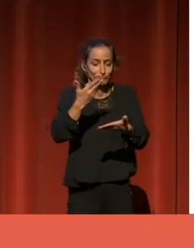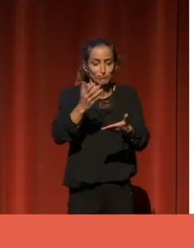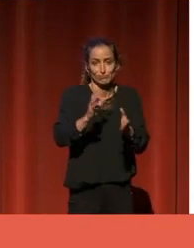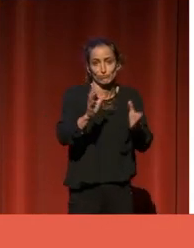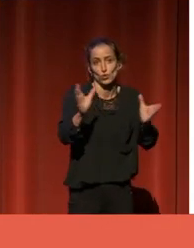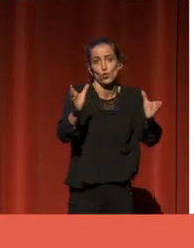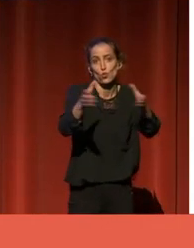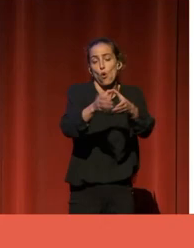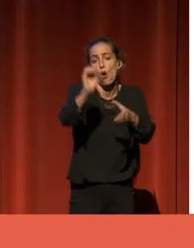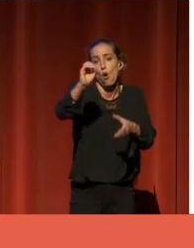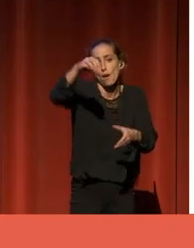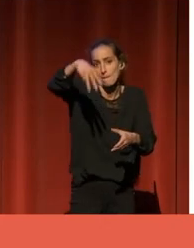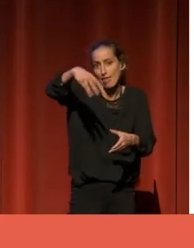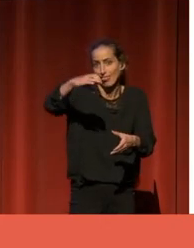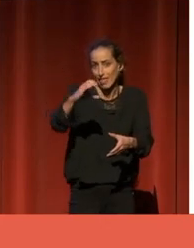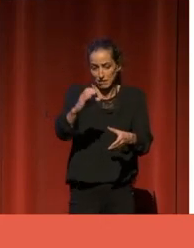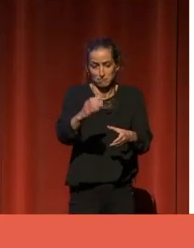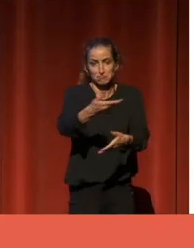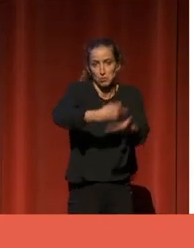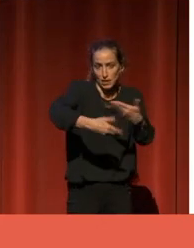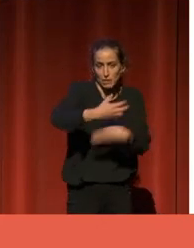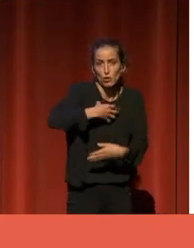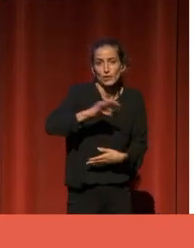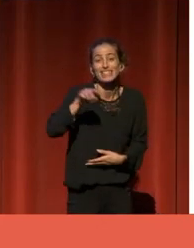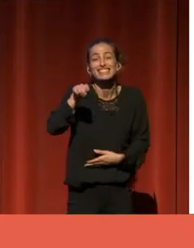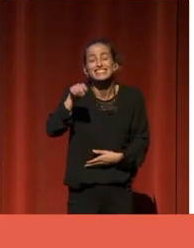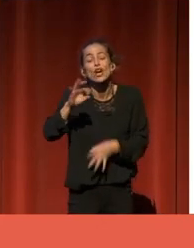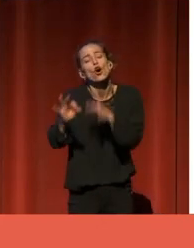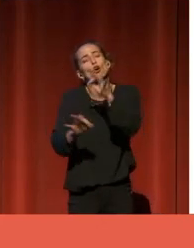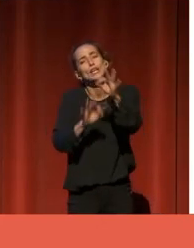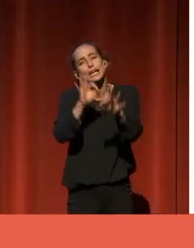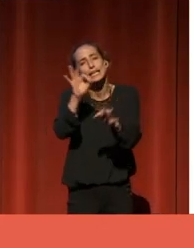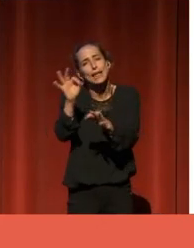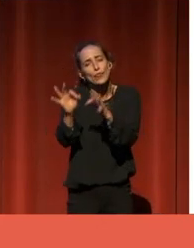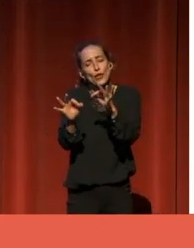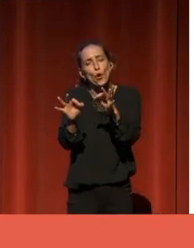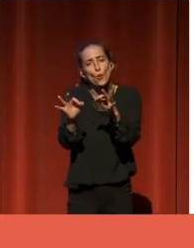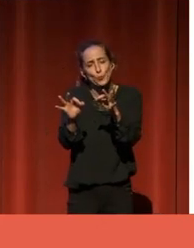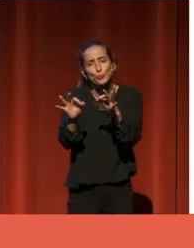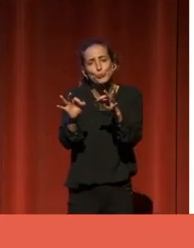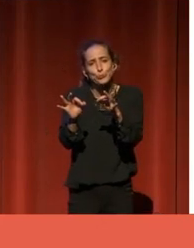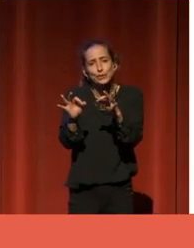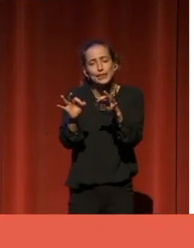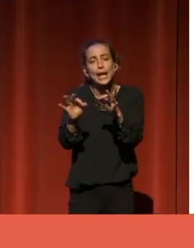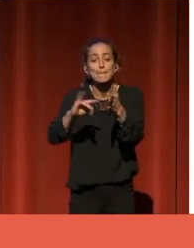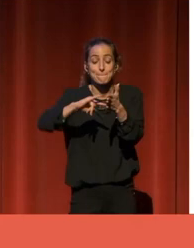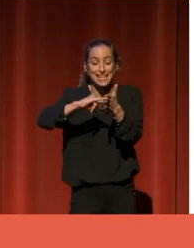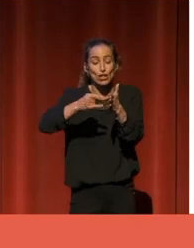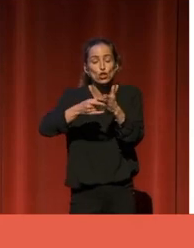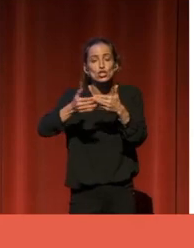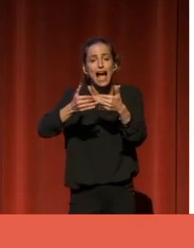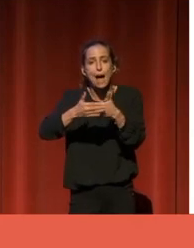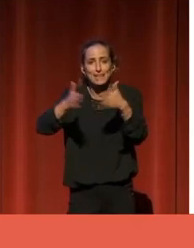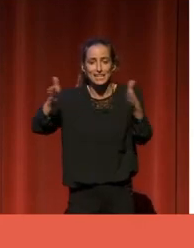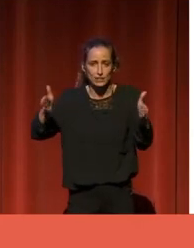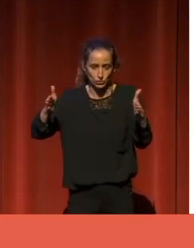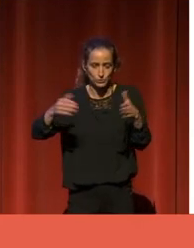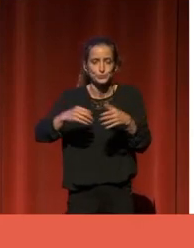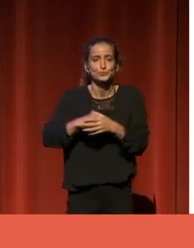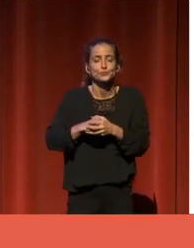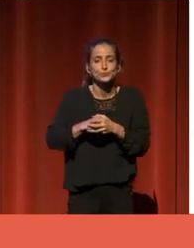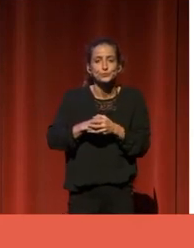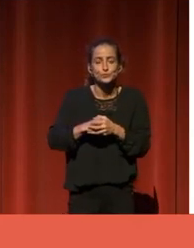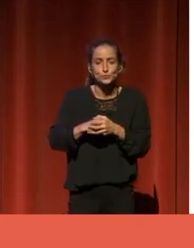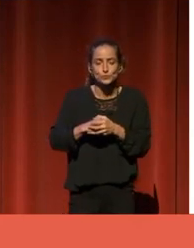el grupo omc que es el grupo de coordinación eh de métodos abiertos o cmo